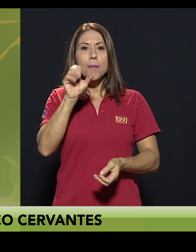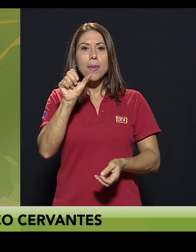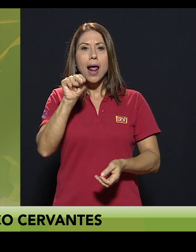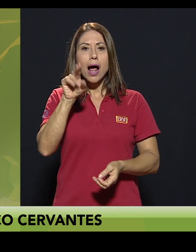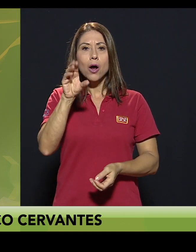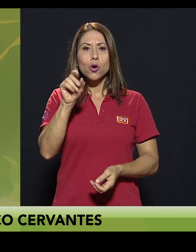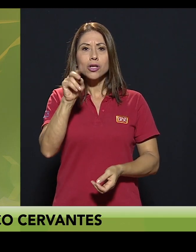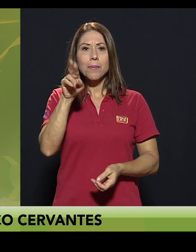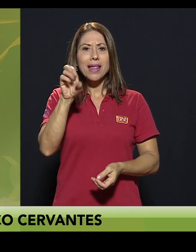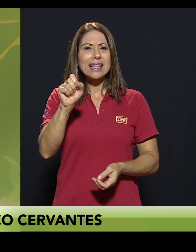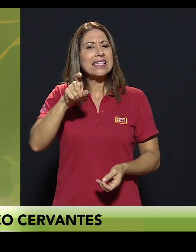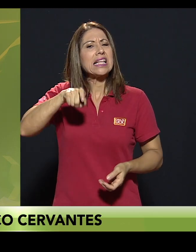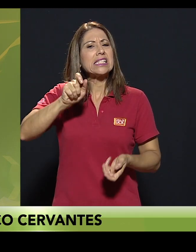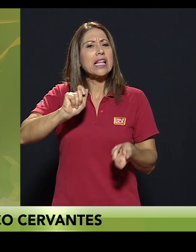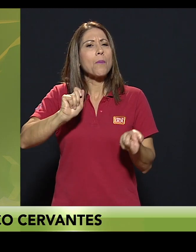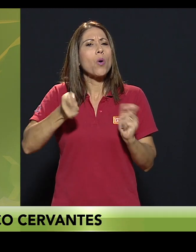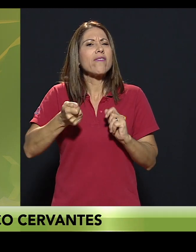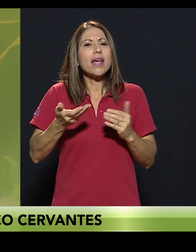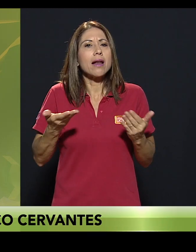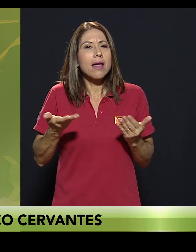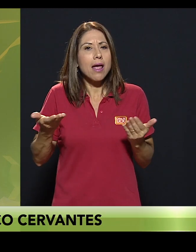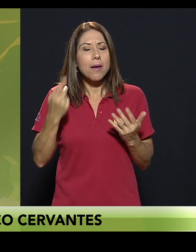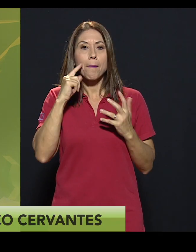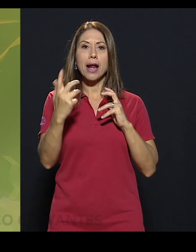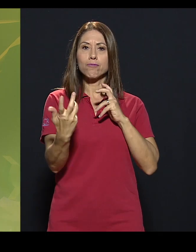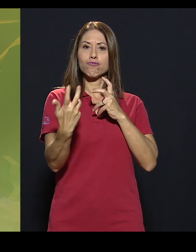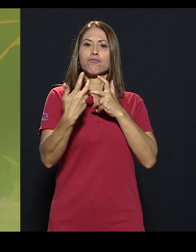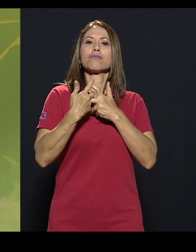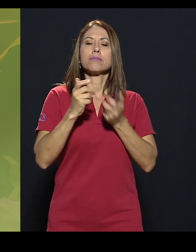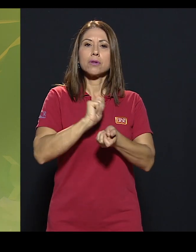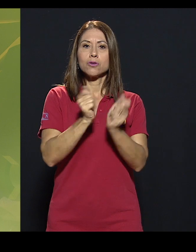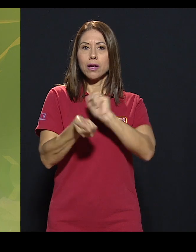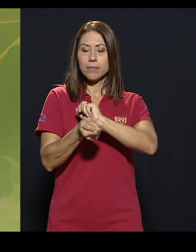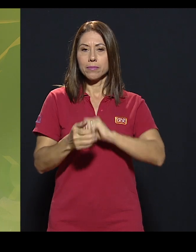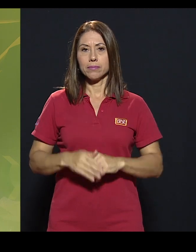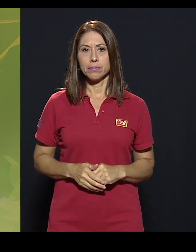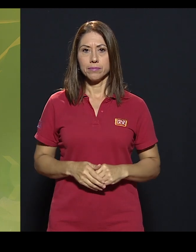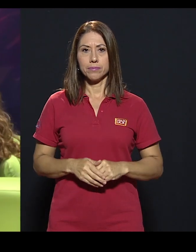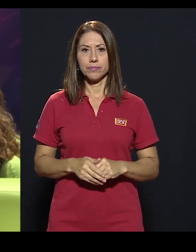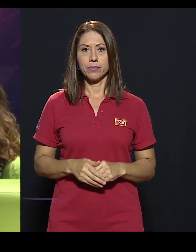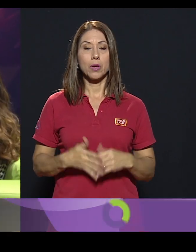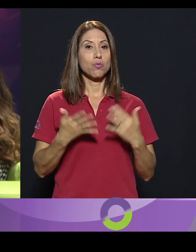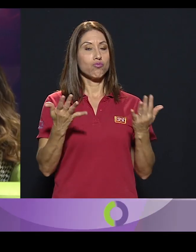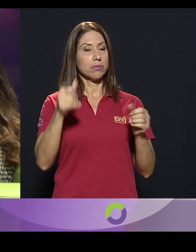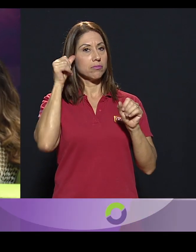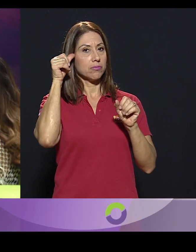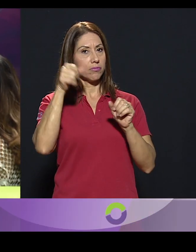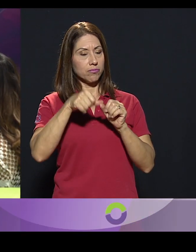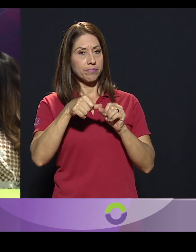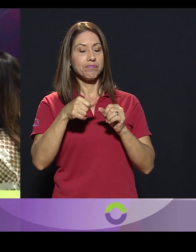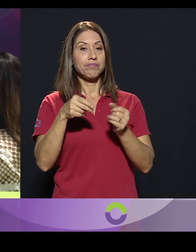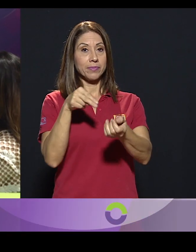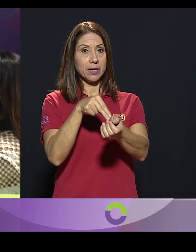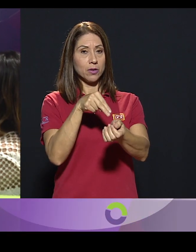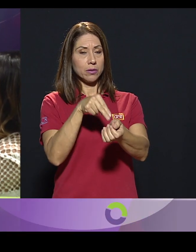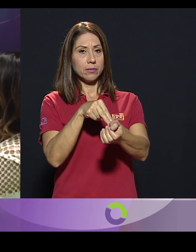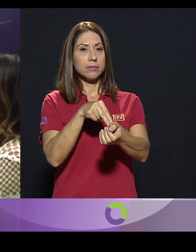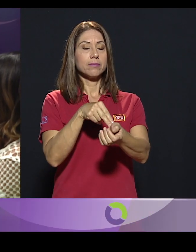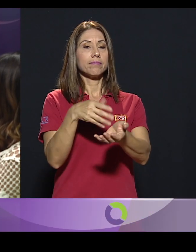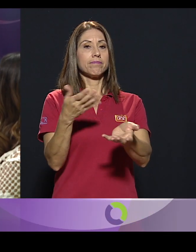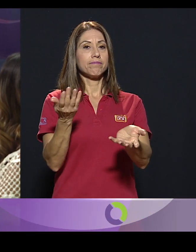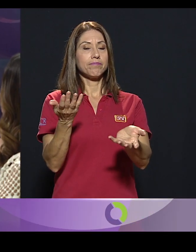Blanco Cervantes para ajustarse a todos estos cambios que usted bien mencionaba anteriormente? Bueno, recordando que